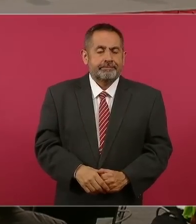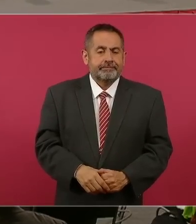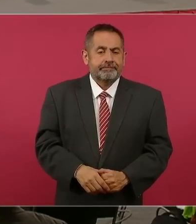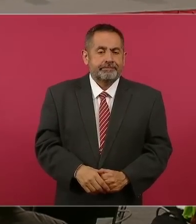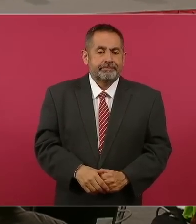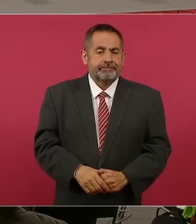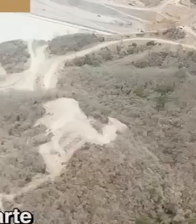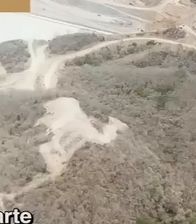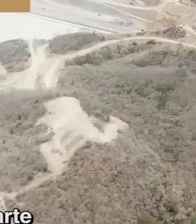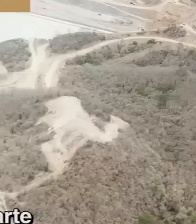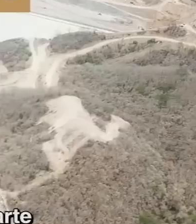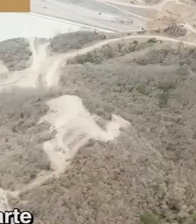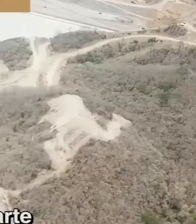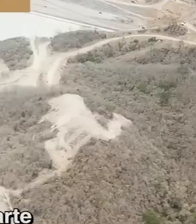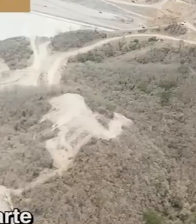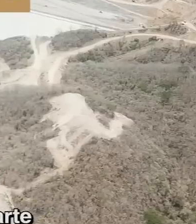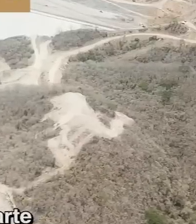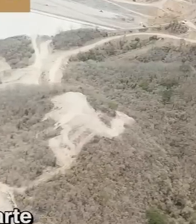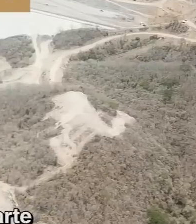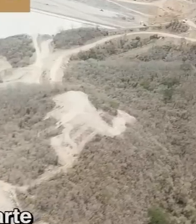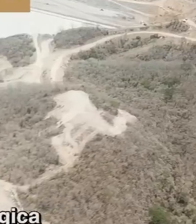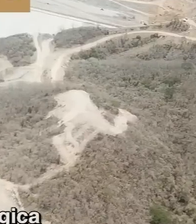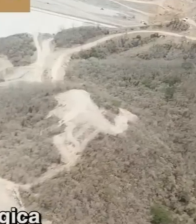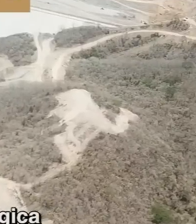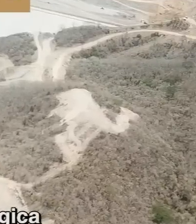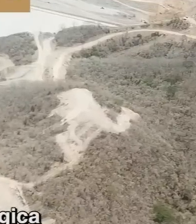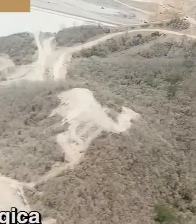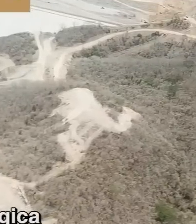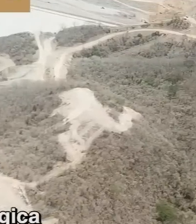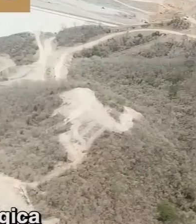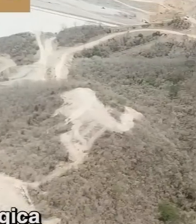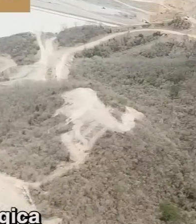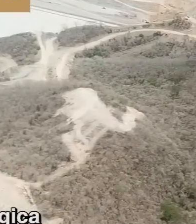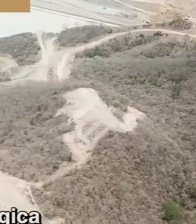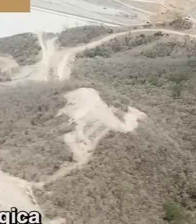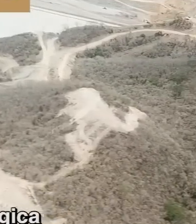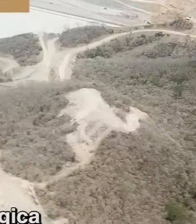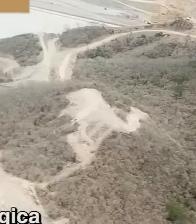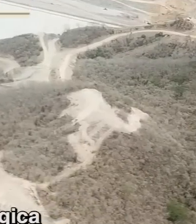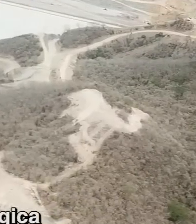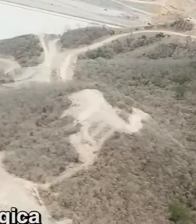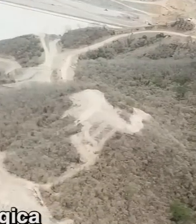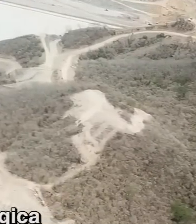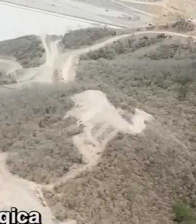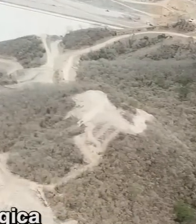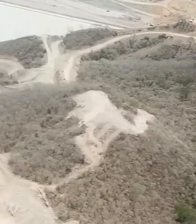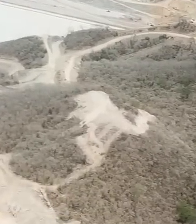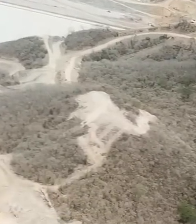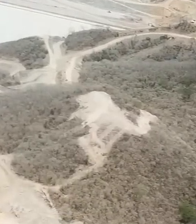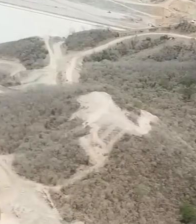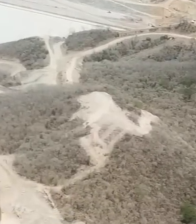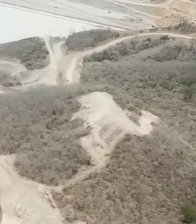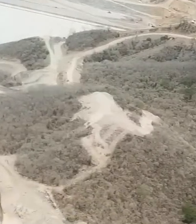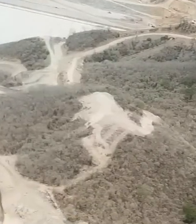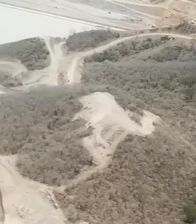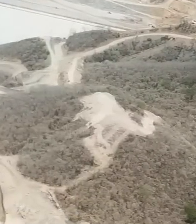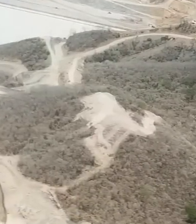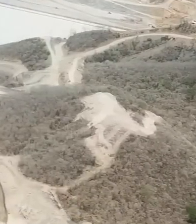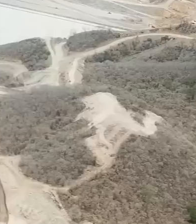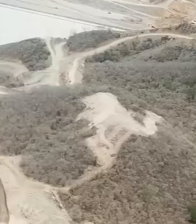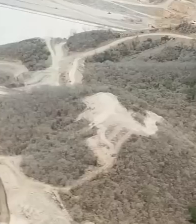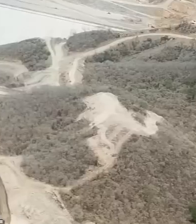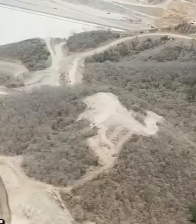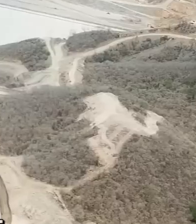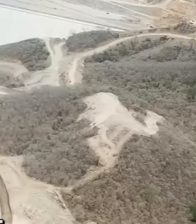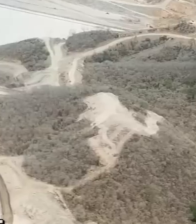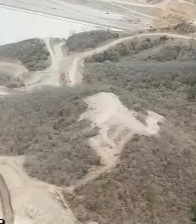La presa Santa María, asentada sobre el río Baluarte en el municipio de El Rosario, es una obra estratégica para el desarrollo del sur de